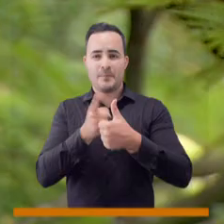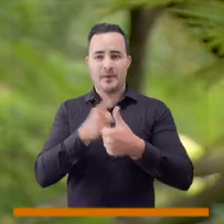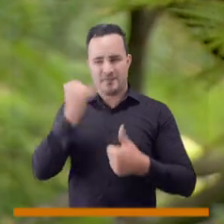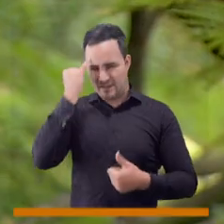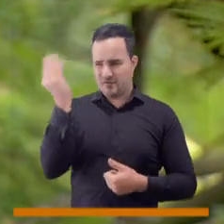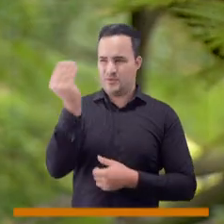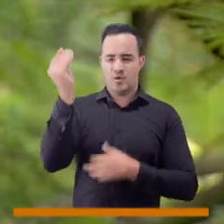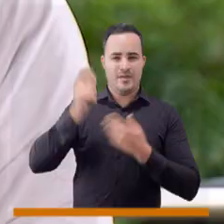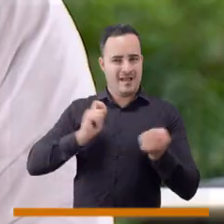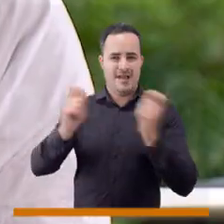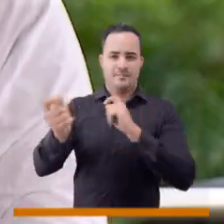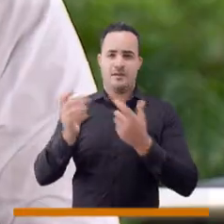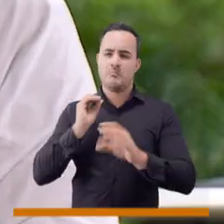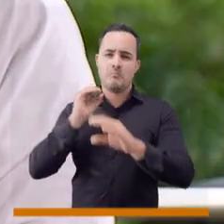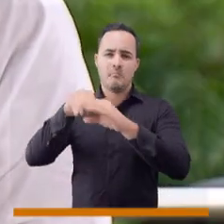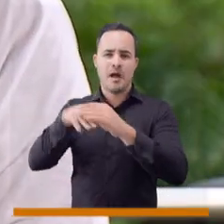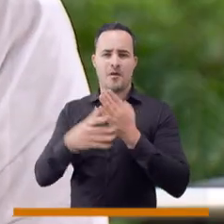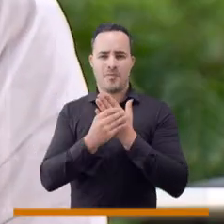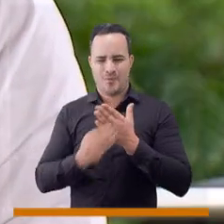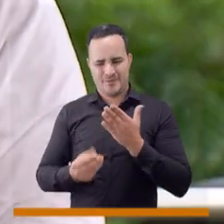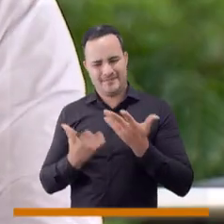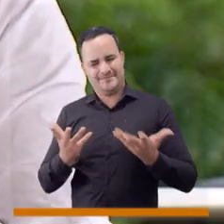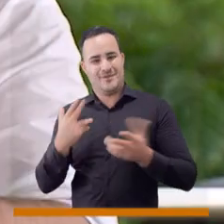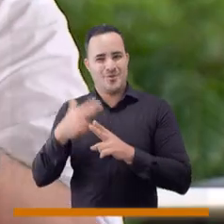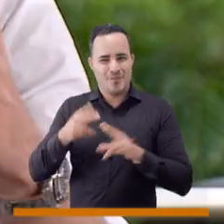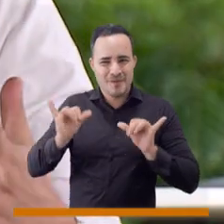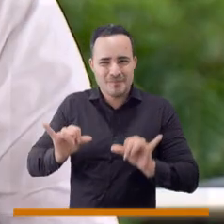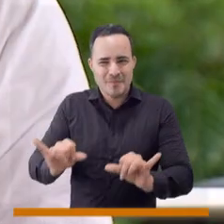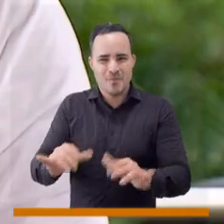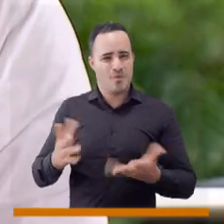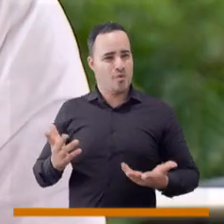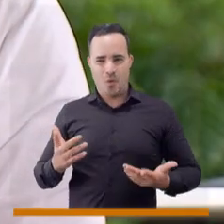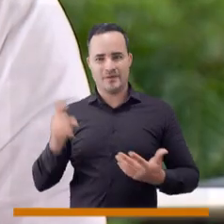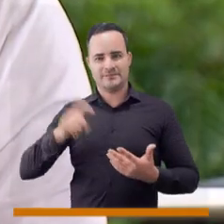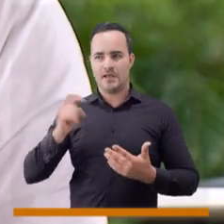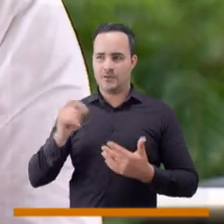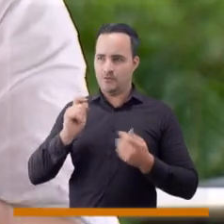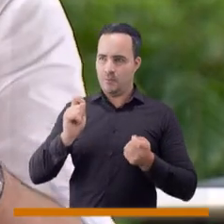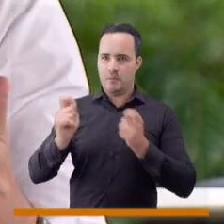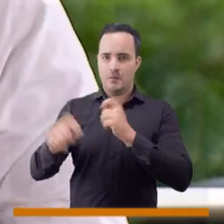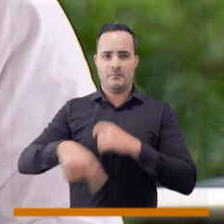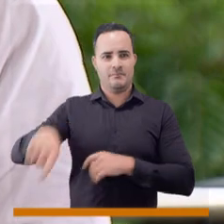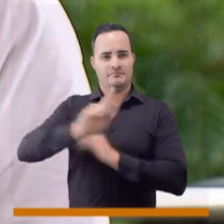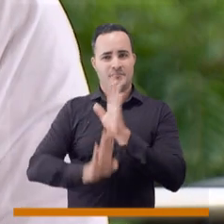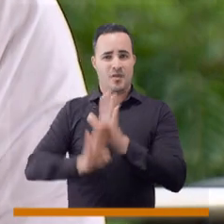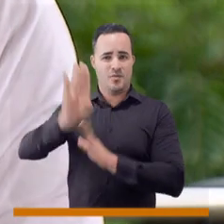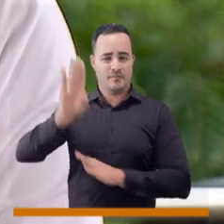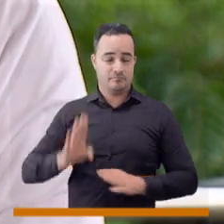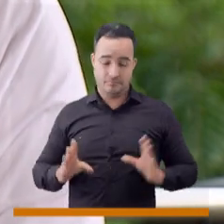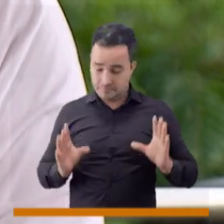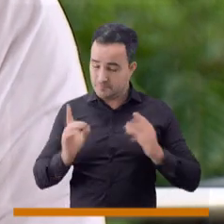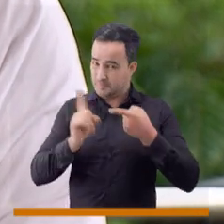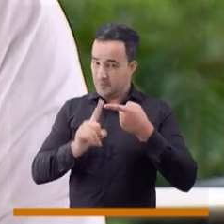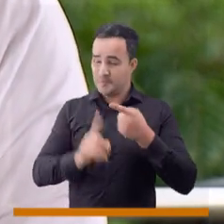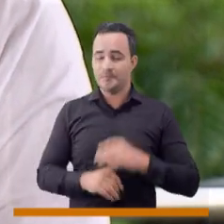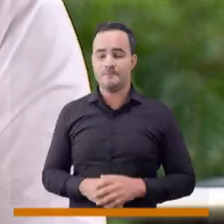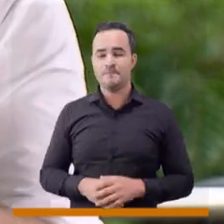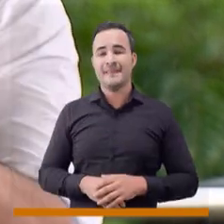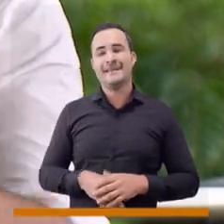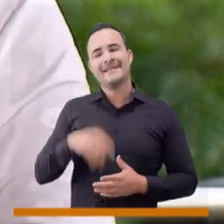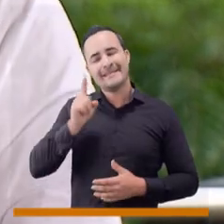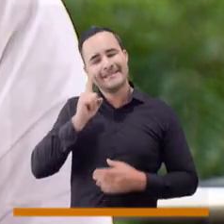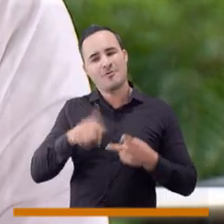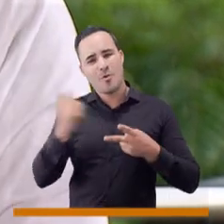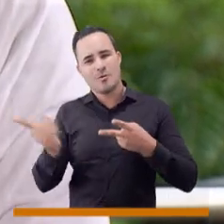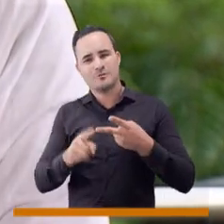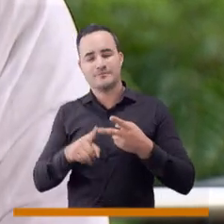idiosincrasia, los conceptos. No puede llamarse el Banco de los Pobres cuando lo que buscamos es desarrollarnos óptimamente desde el punto de vista empresarial y financiero en una ciudad. Pero